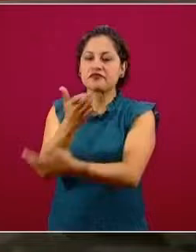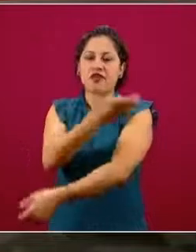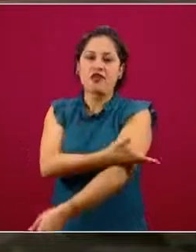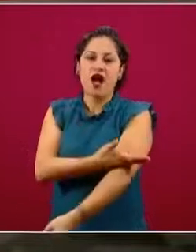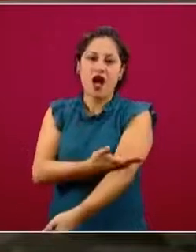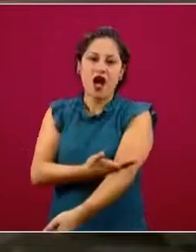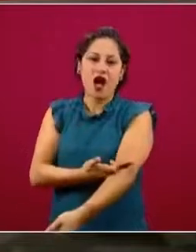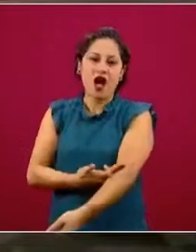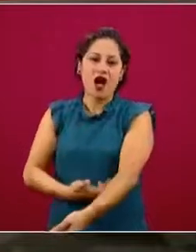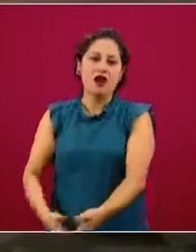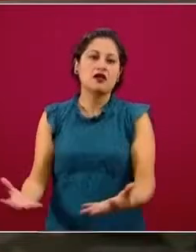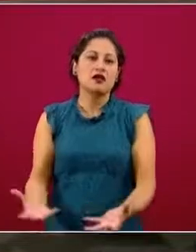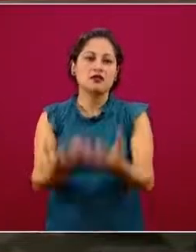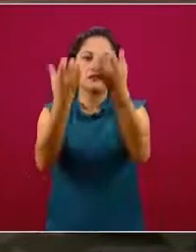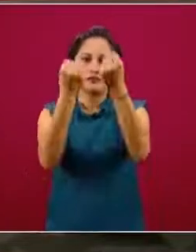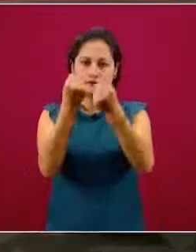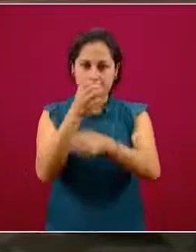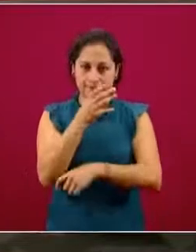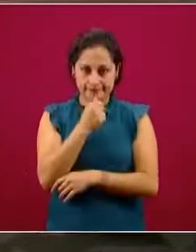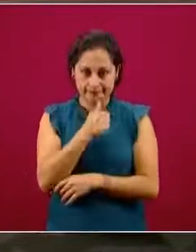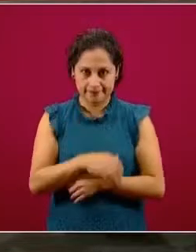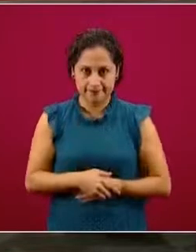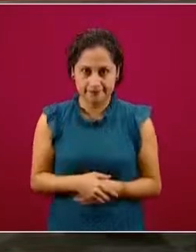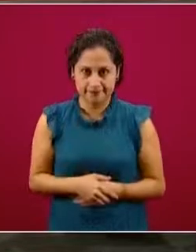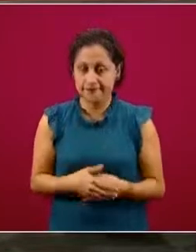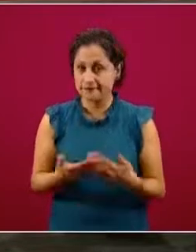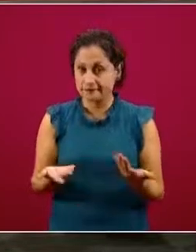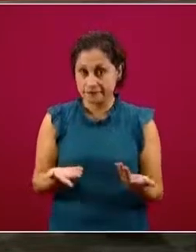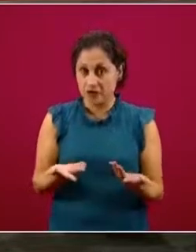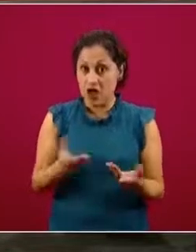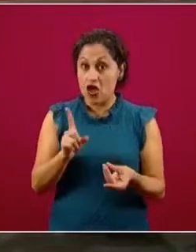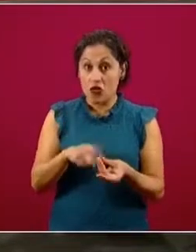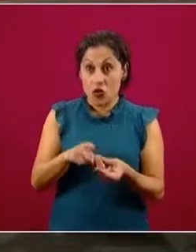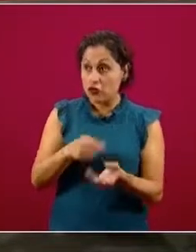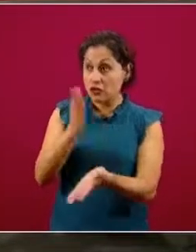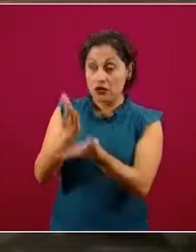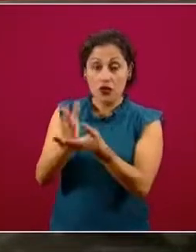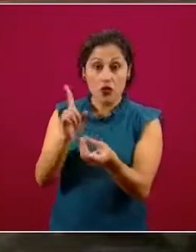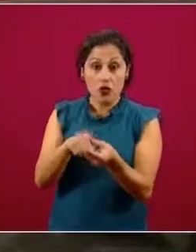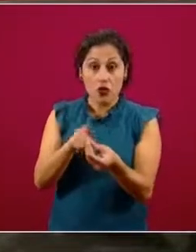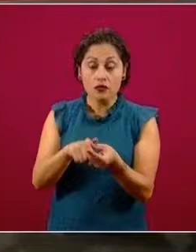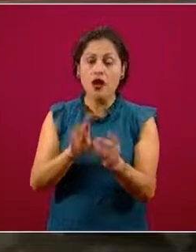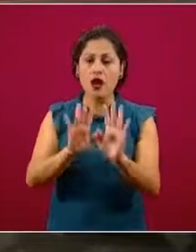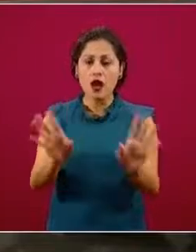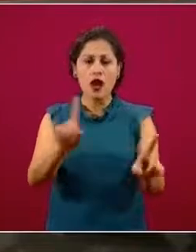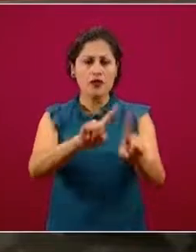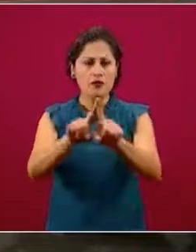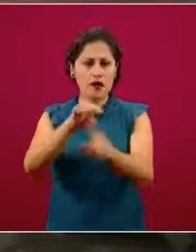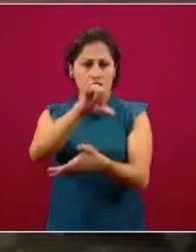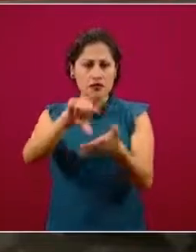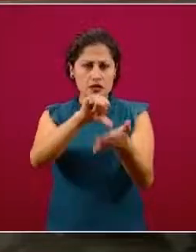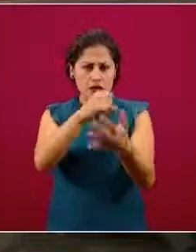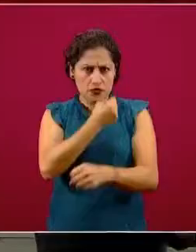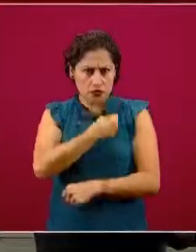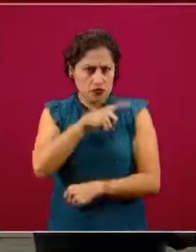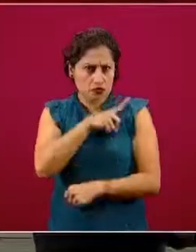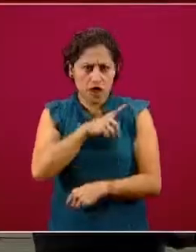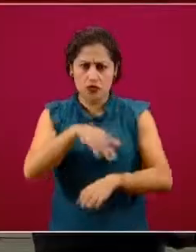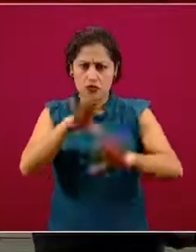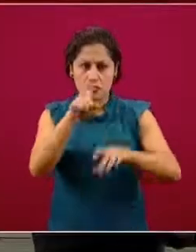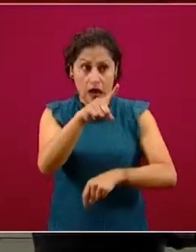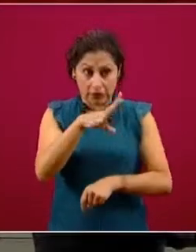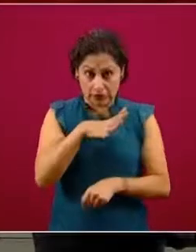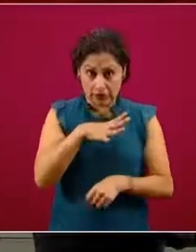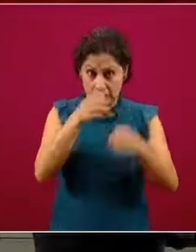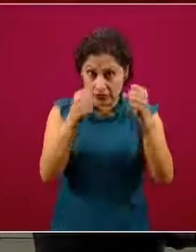Daniel. ¿A dónde ir? A las distintas unidades de salud, si la persona tiene